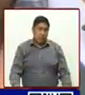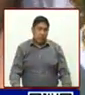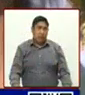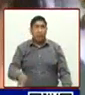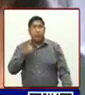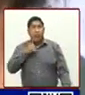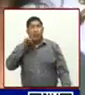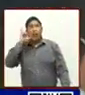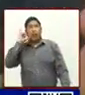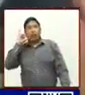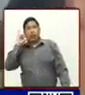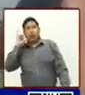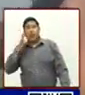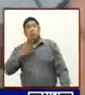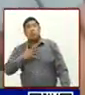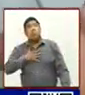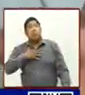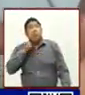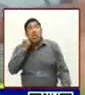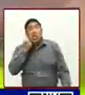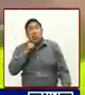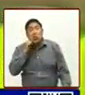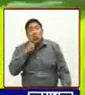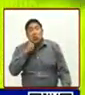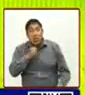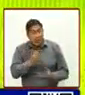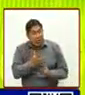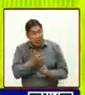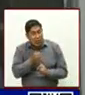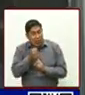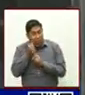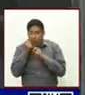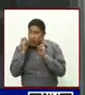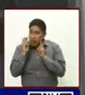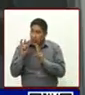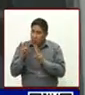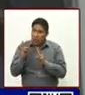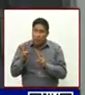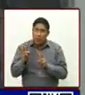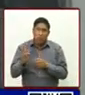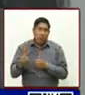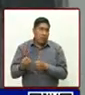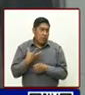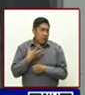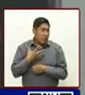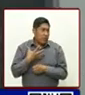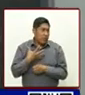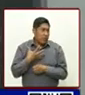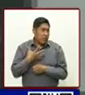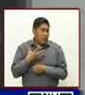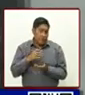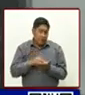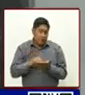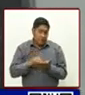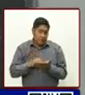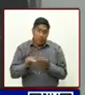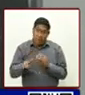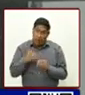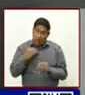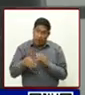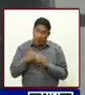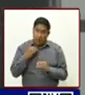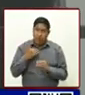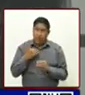El día de ayer se lo llevó mi sobrino, mi hijo, mis hijos vieron. Me entero mediante mensajes, lo que ella me